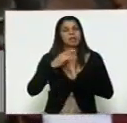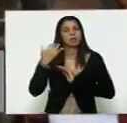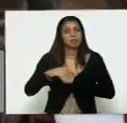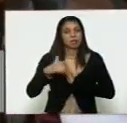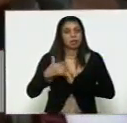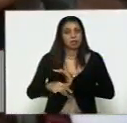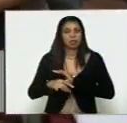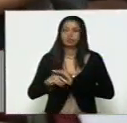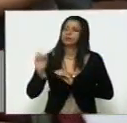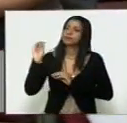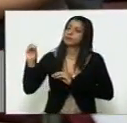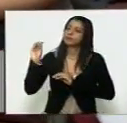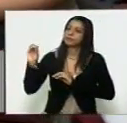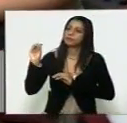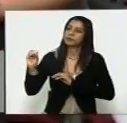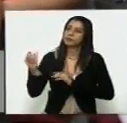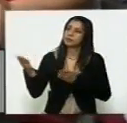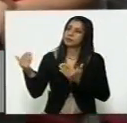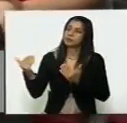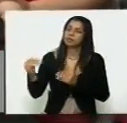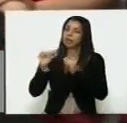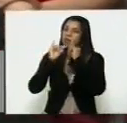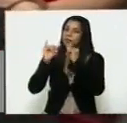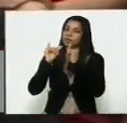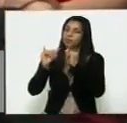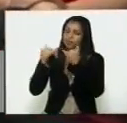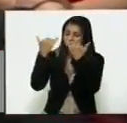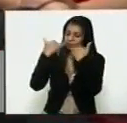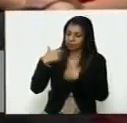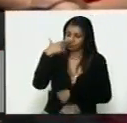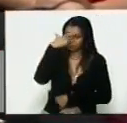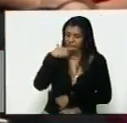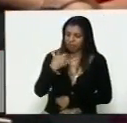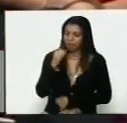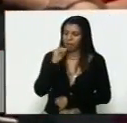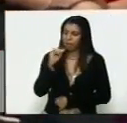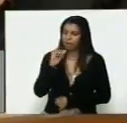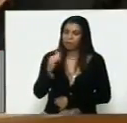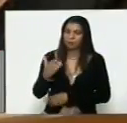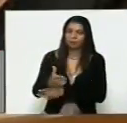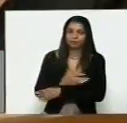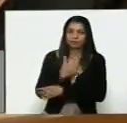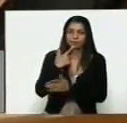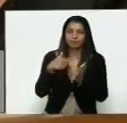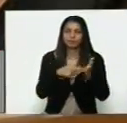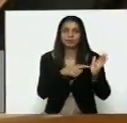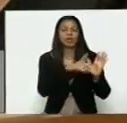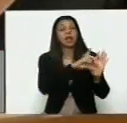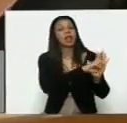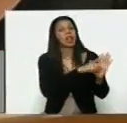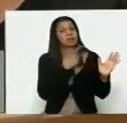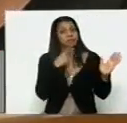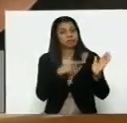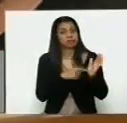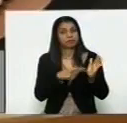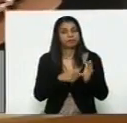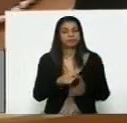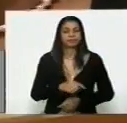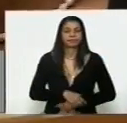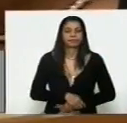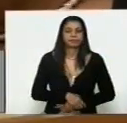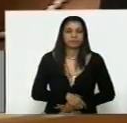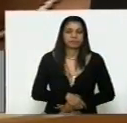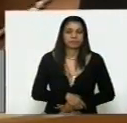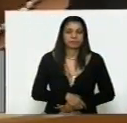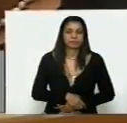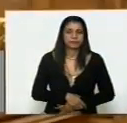a solicitar y recibir por sí mismos la información prevista en este artículo. Es todo.